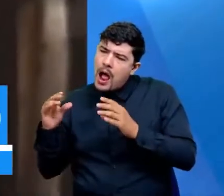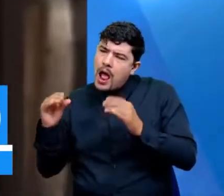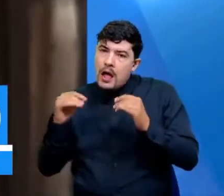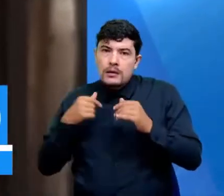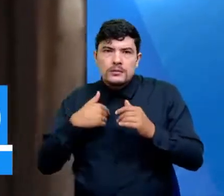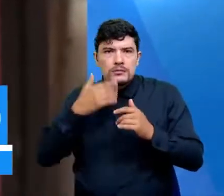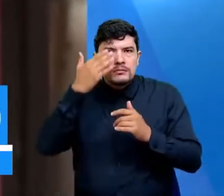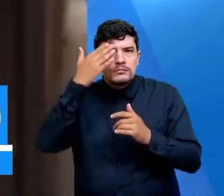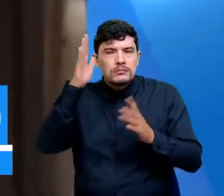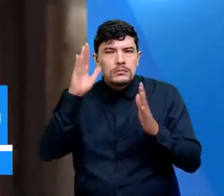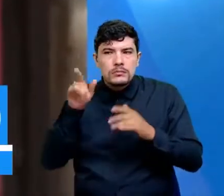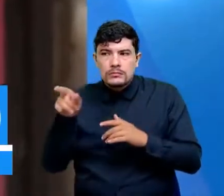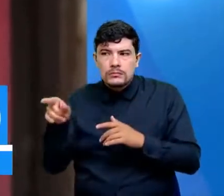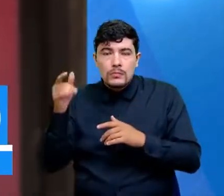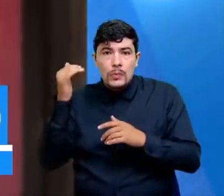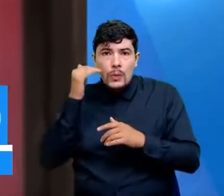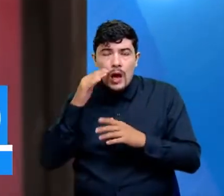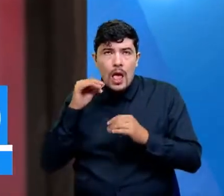sé en qué momento la señora ahí